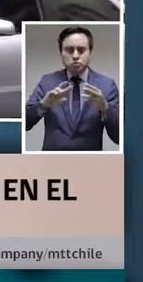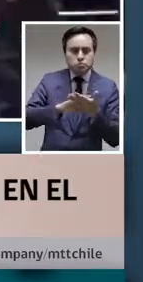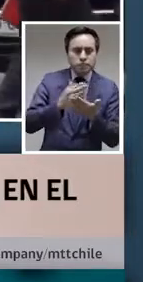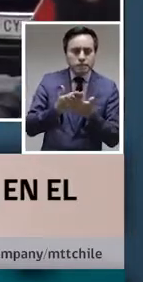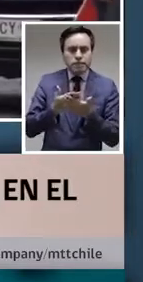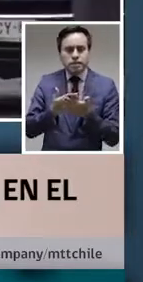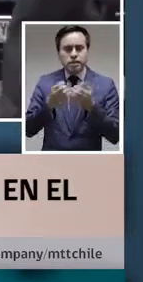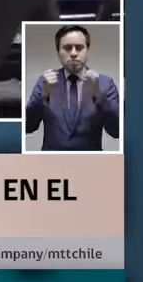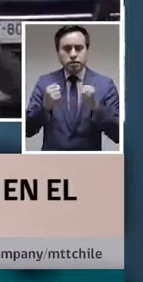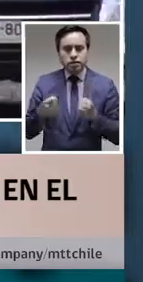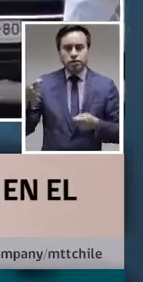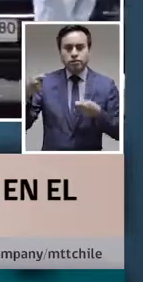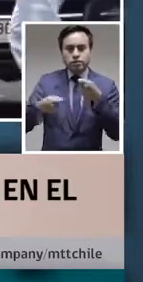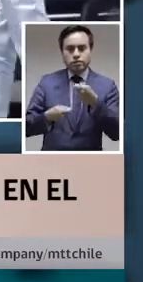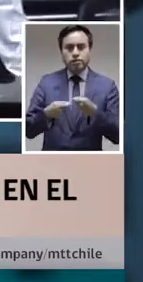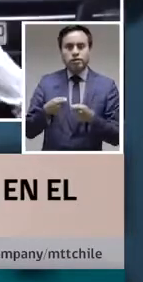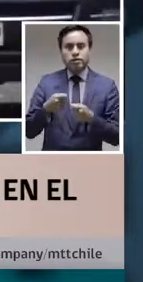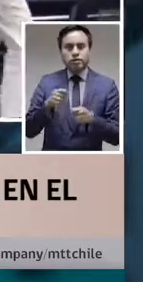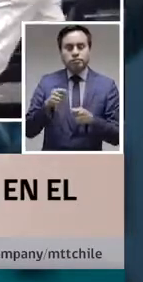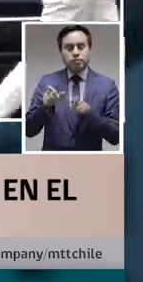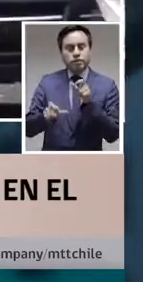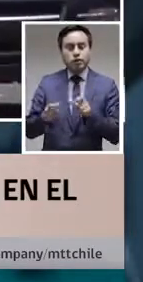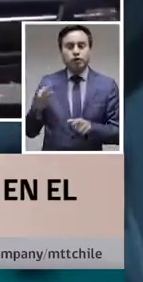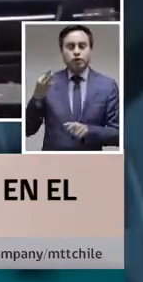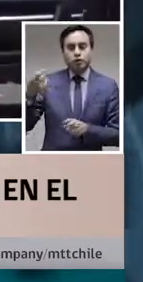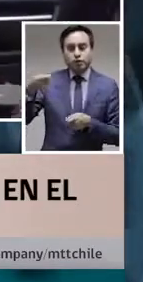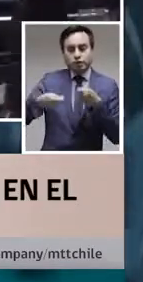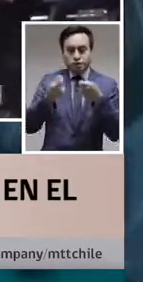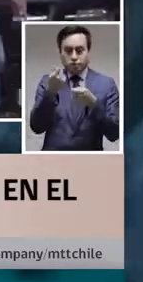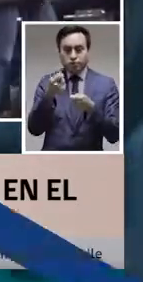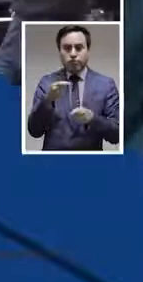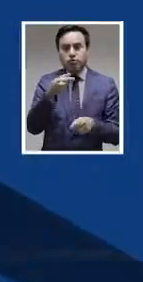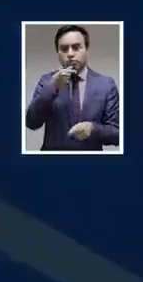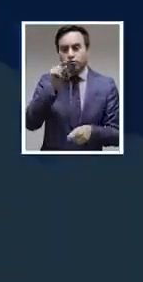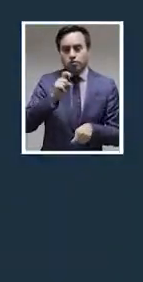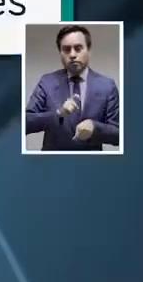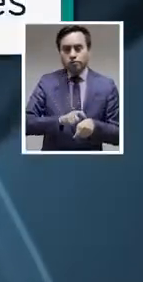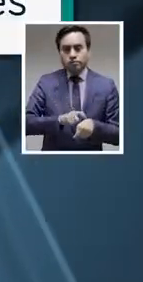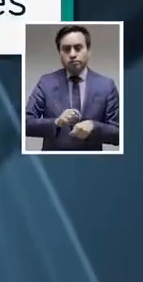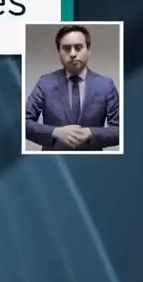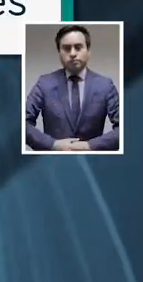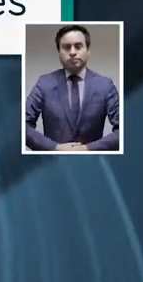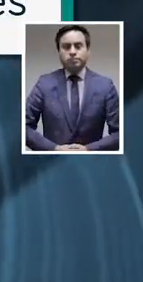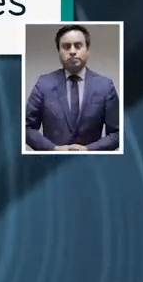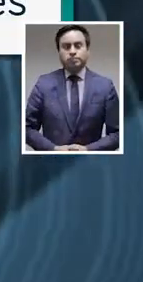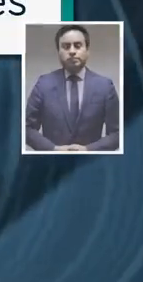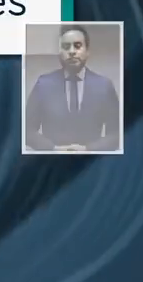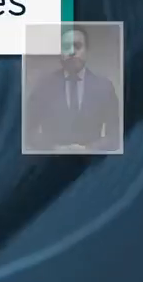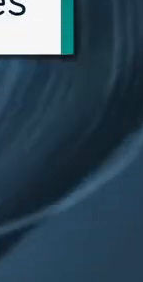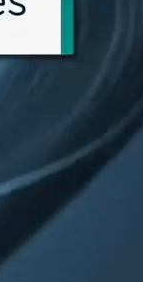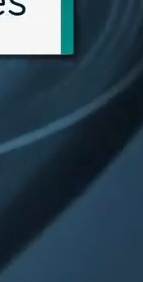que haya inversión física y financiera en el corto plazo.